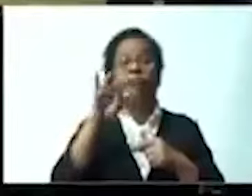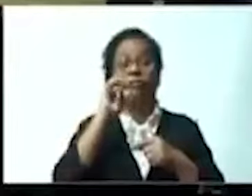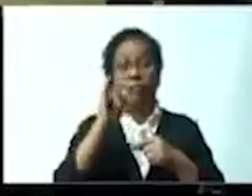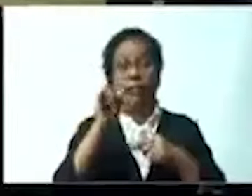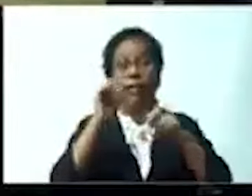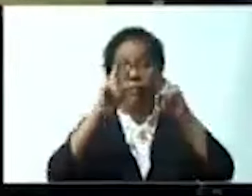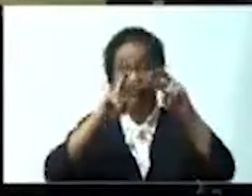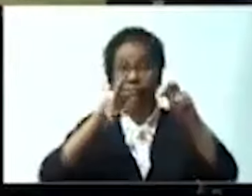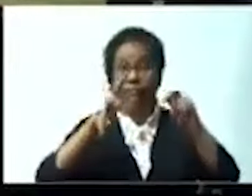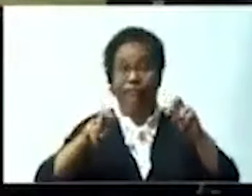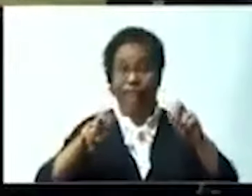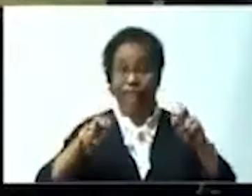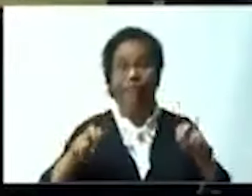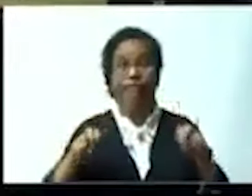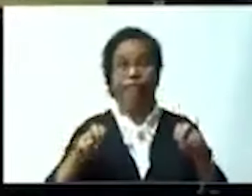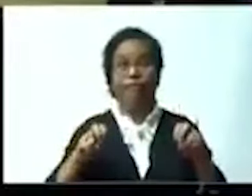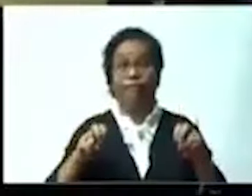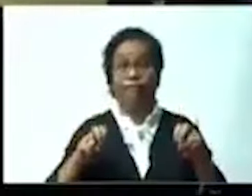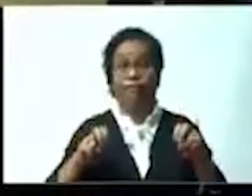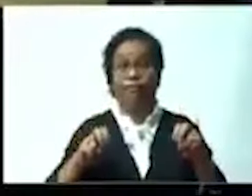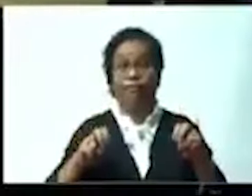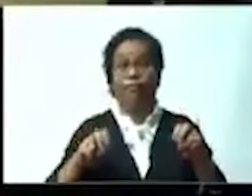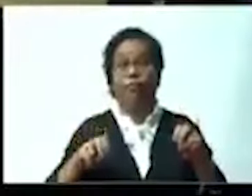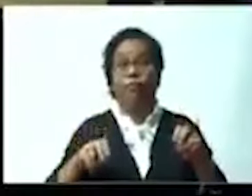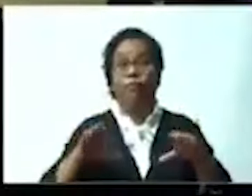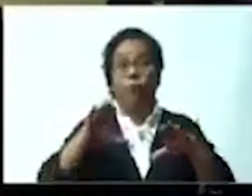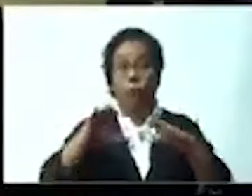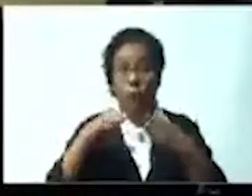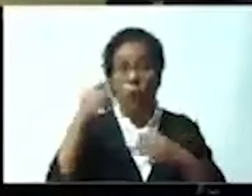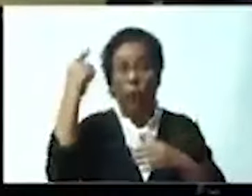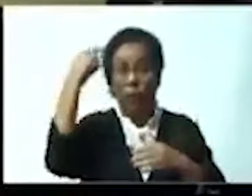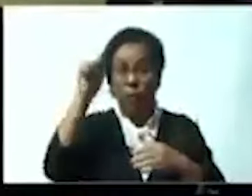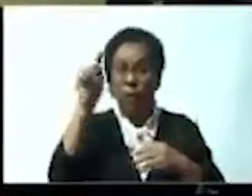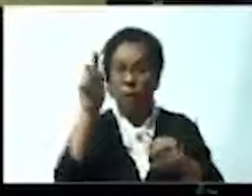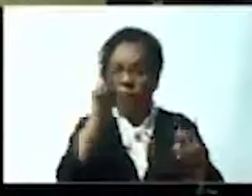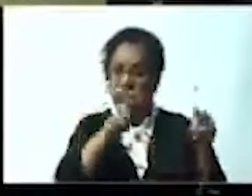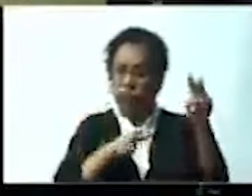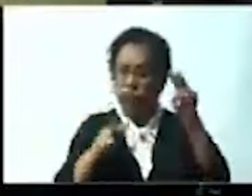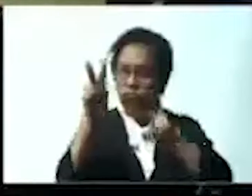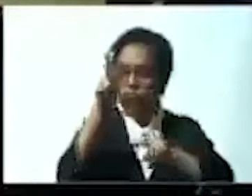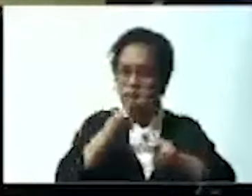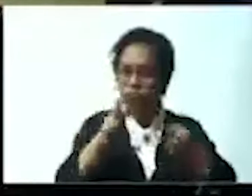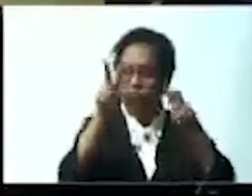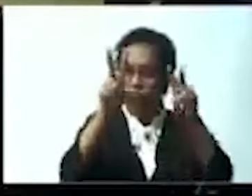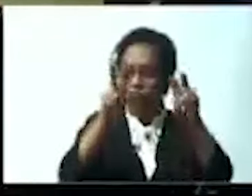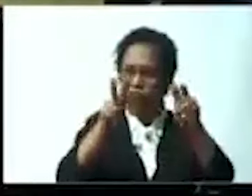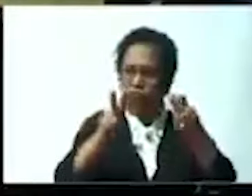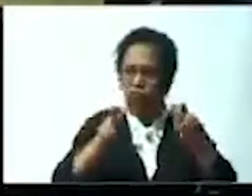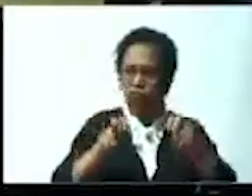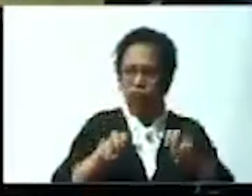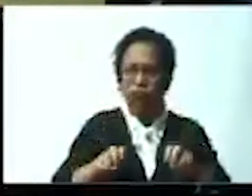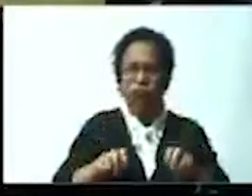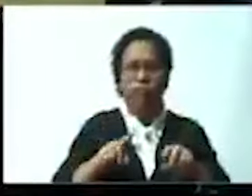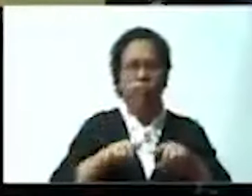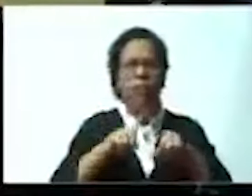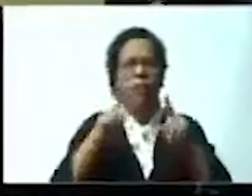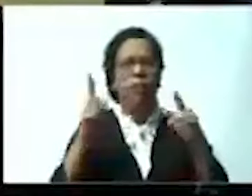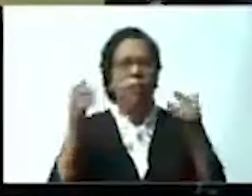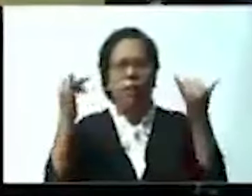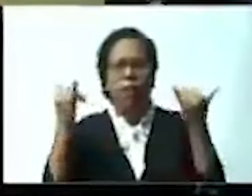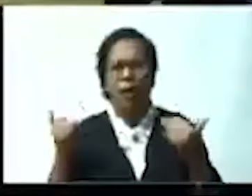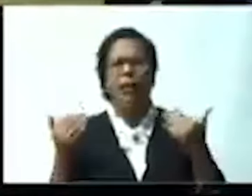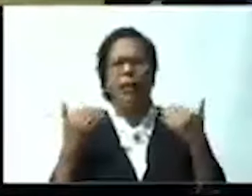¿Qué es lo que no se está haciendo ahora? Pero ya ahora, señores, tenemos una ley de compras y contrataciones, tenemos una